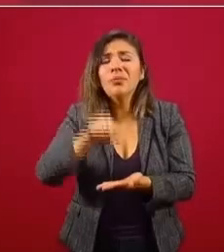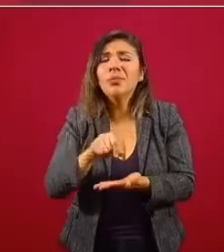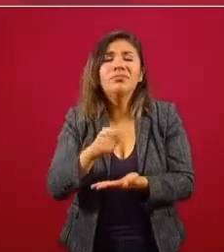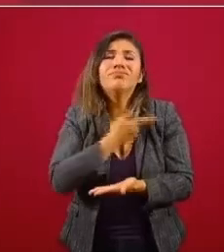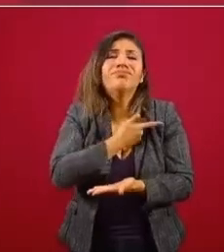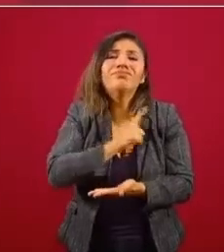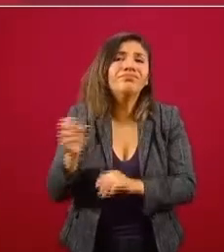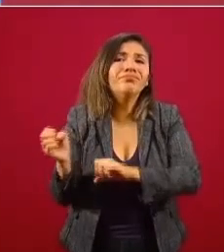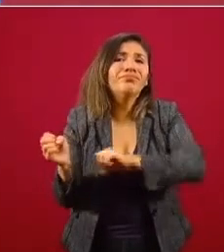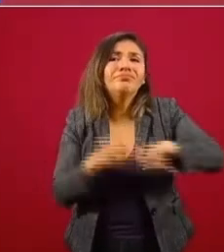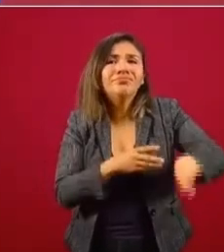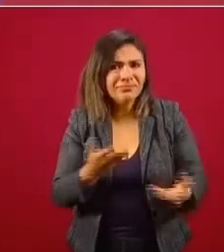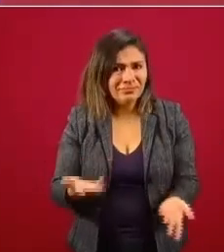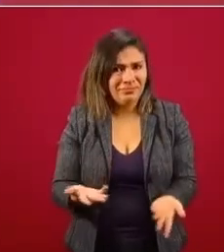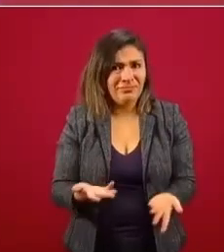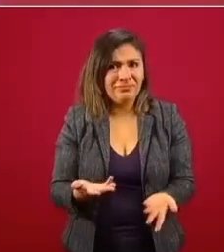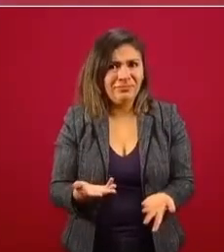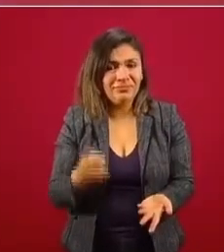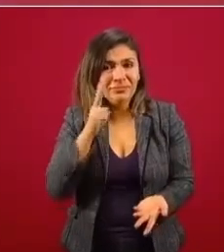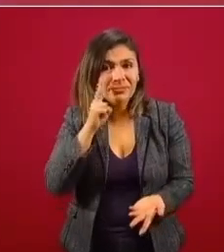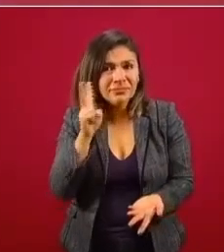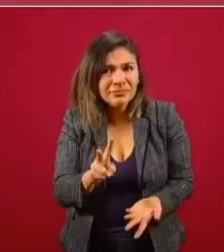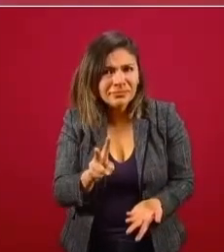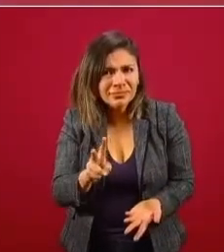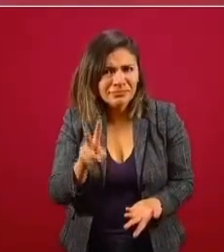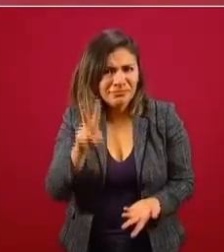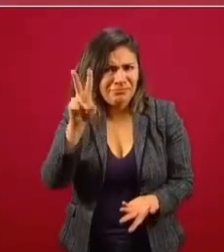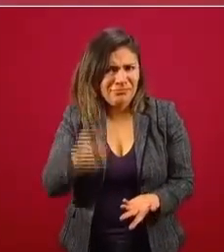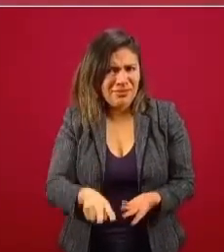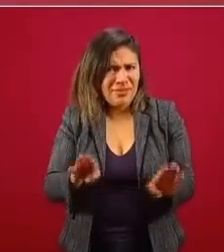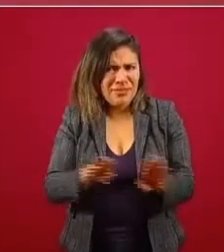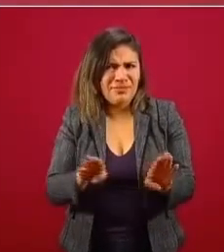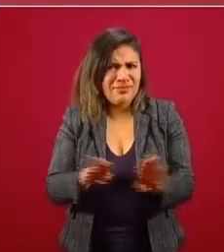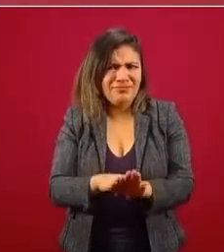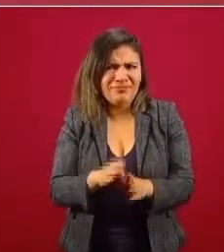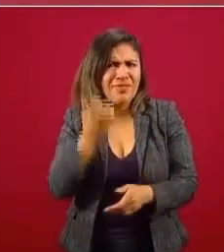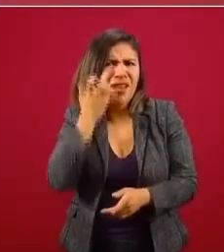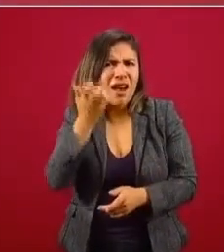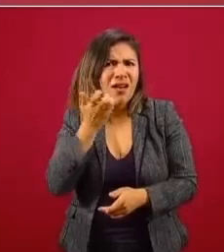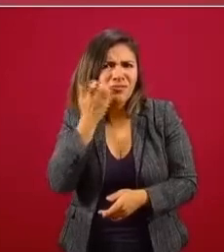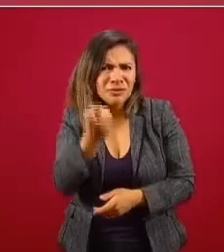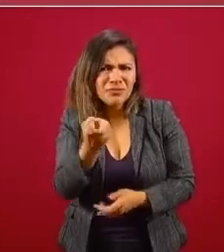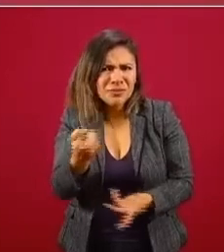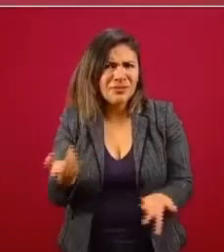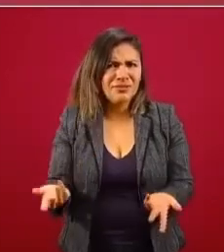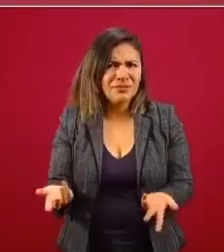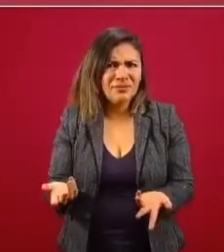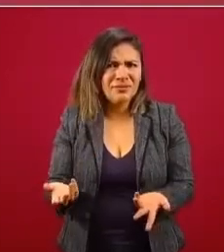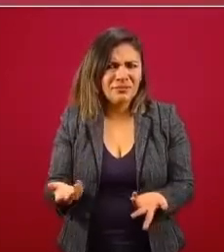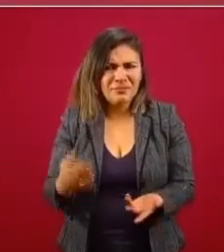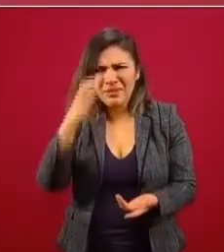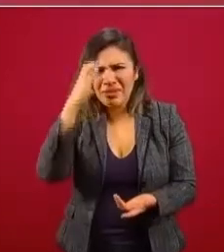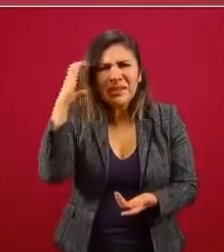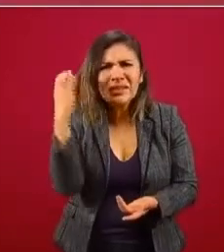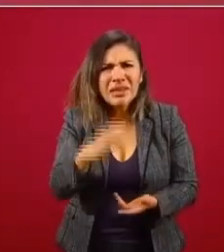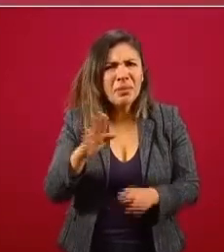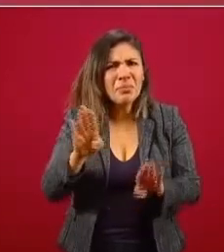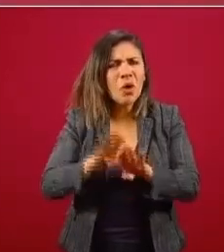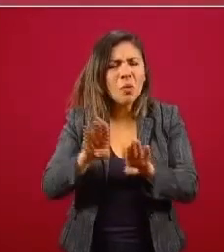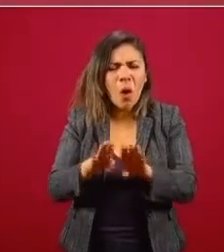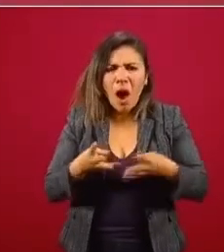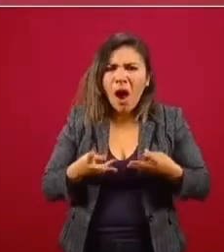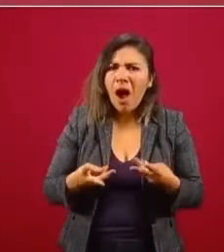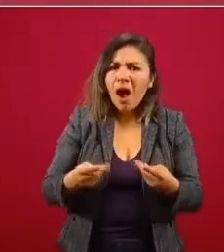no les parece un despropósito tremendo derroche de